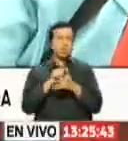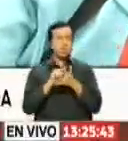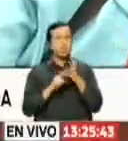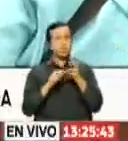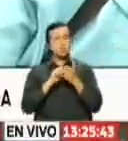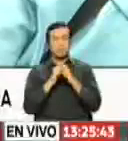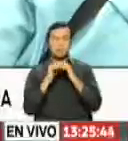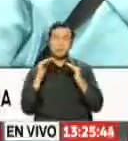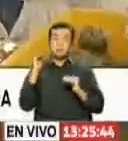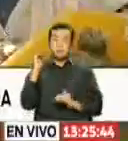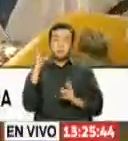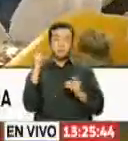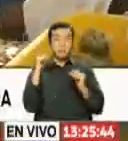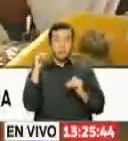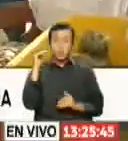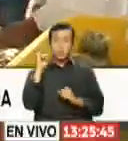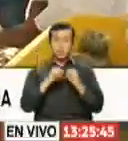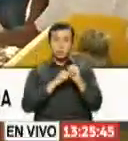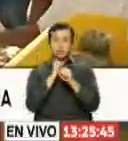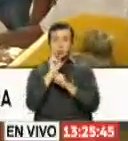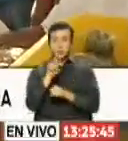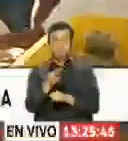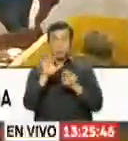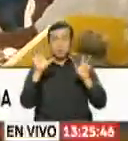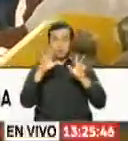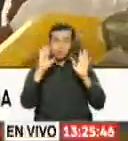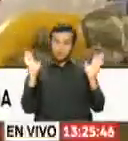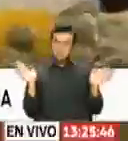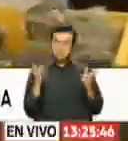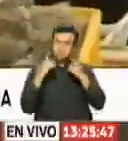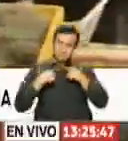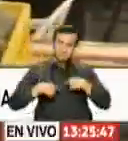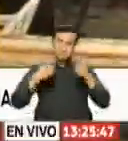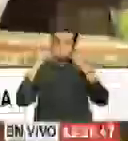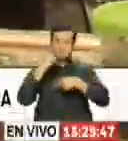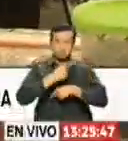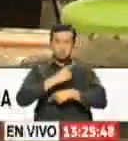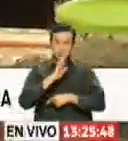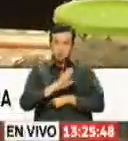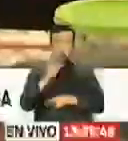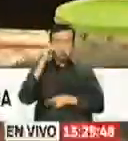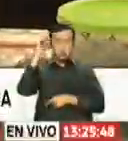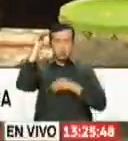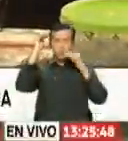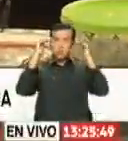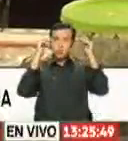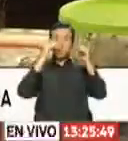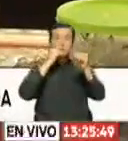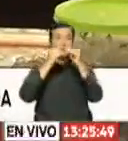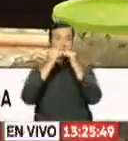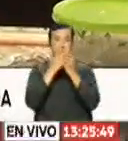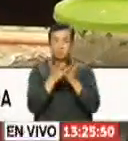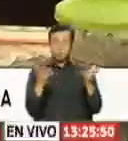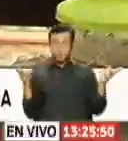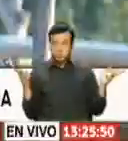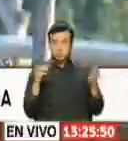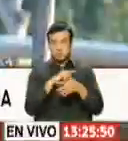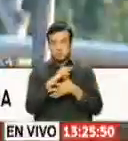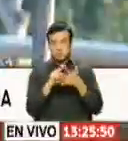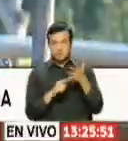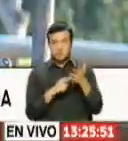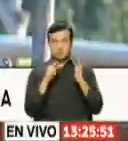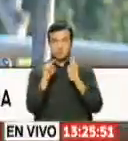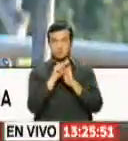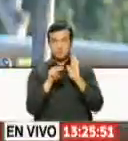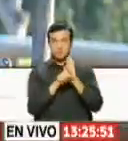de desigualdad. Desde el 2008 se proclamó su día y el de la soberanía alimentaria para enfrentar estos fenómenos. Las